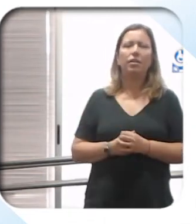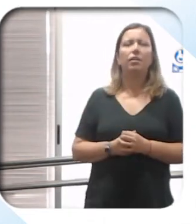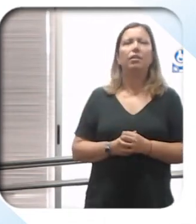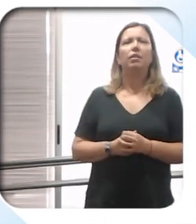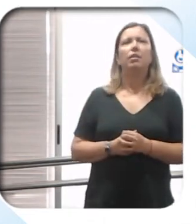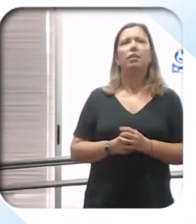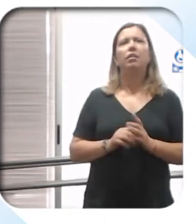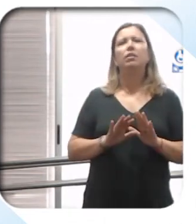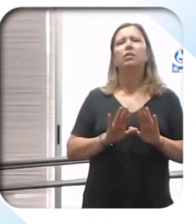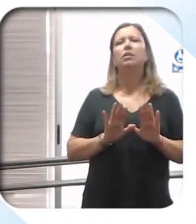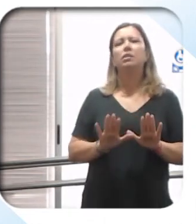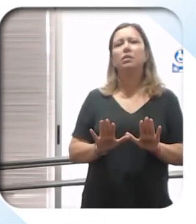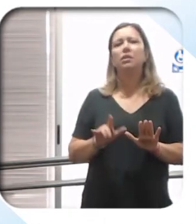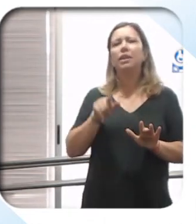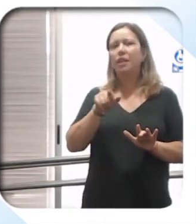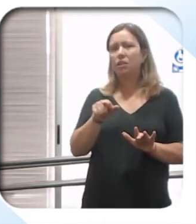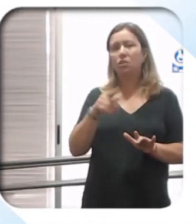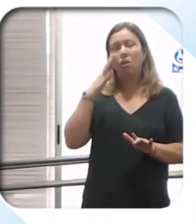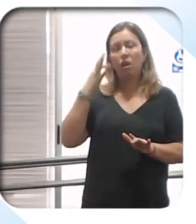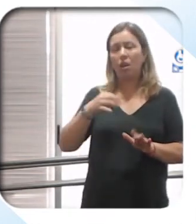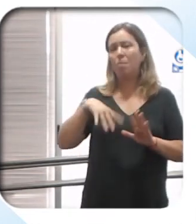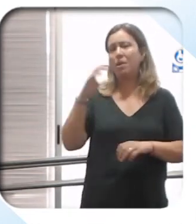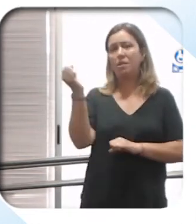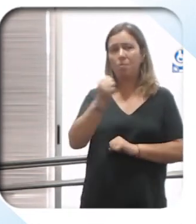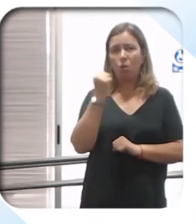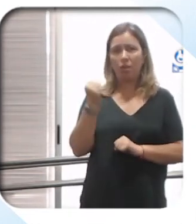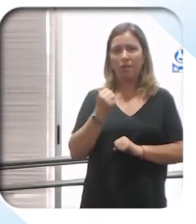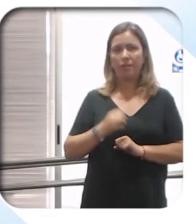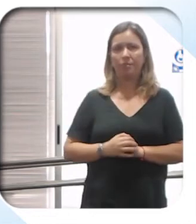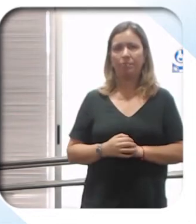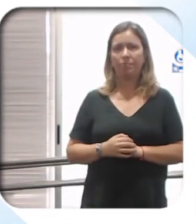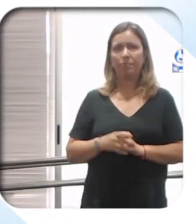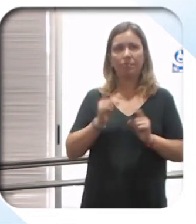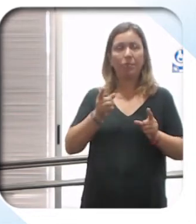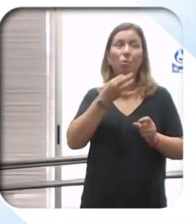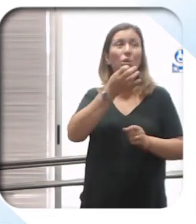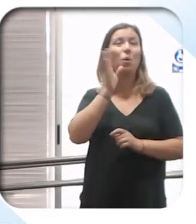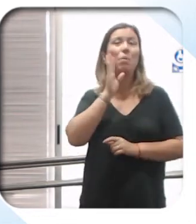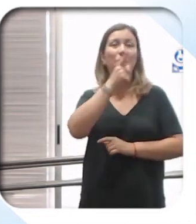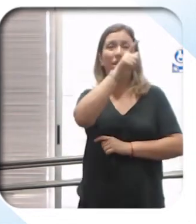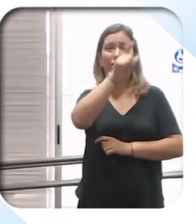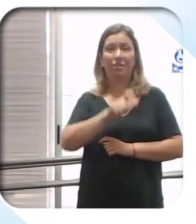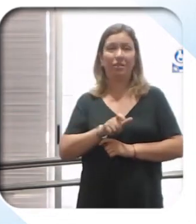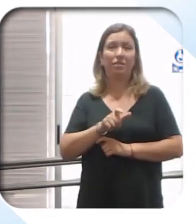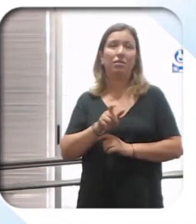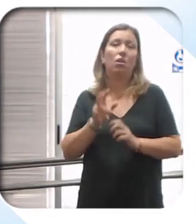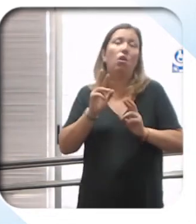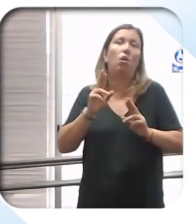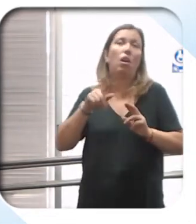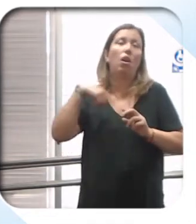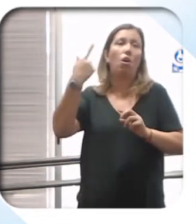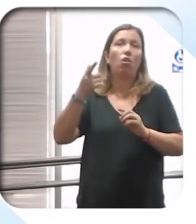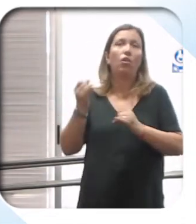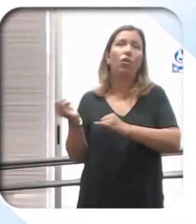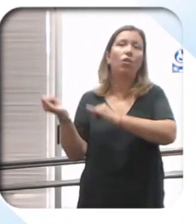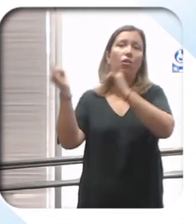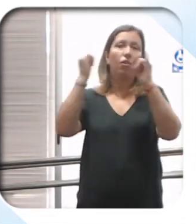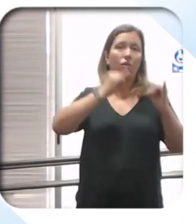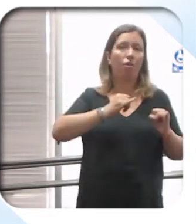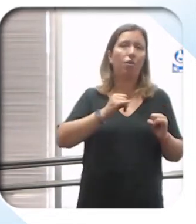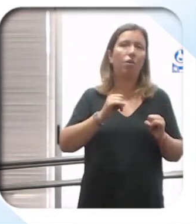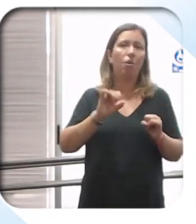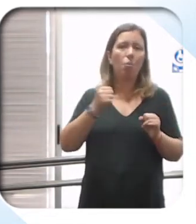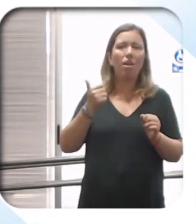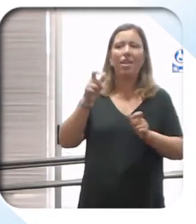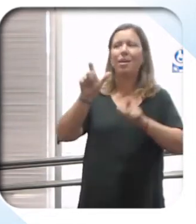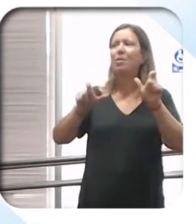y eso es, creo que es lo más importante. Y como le decía la mamá, y espero que en la próxima jornada estén